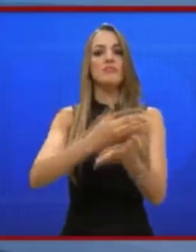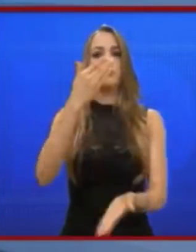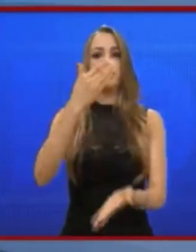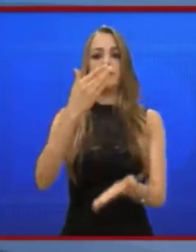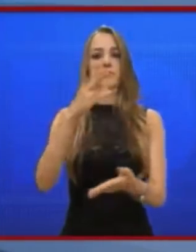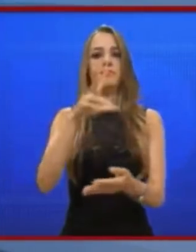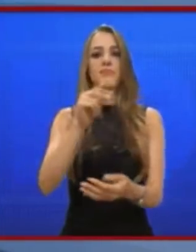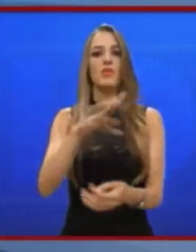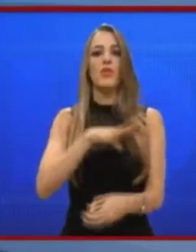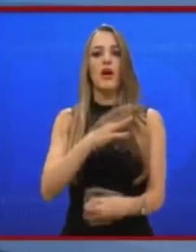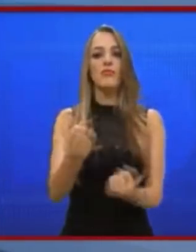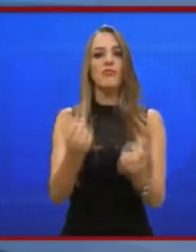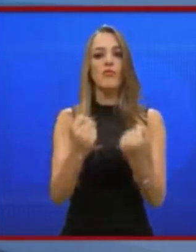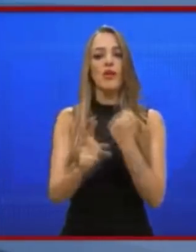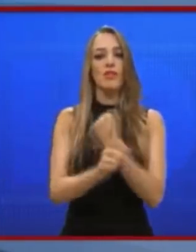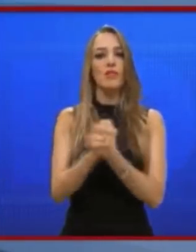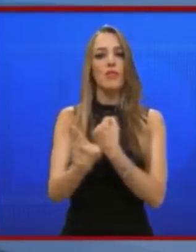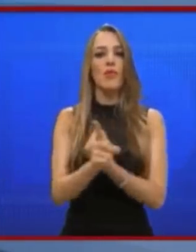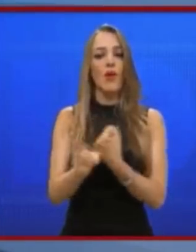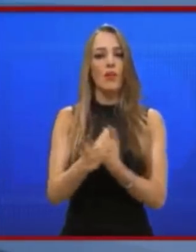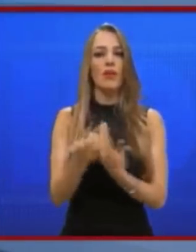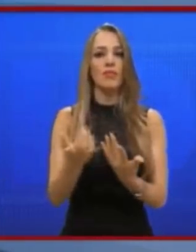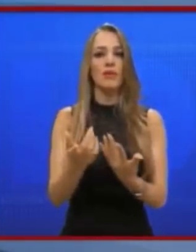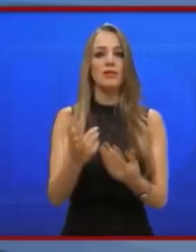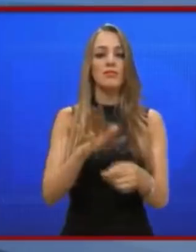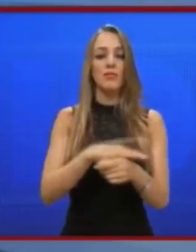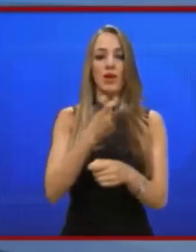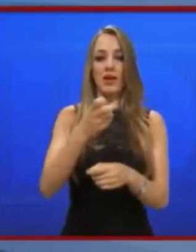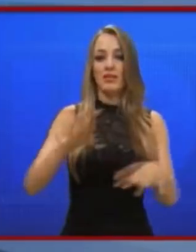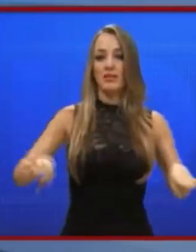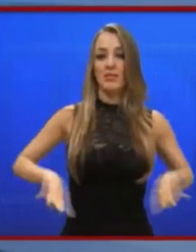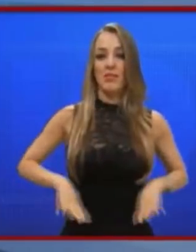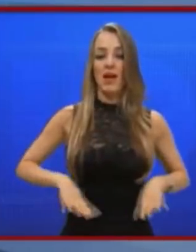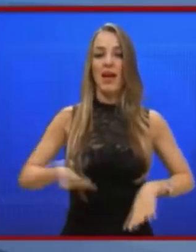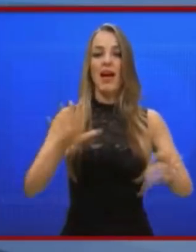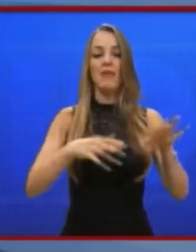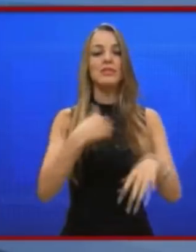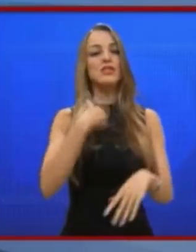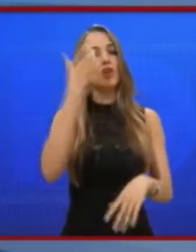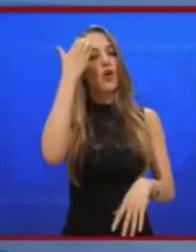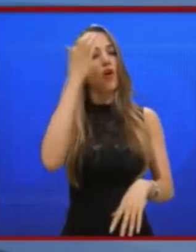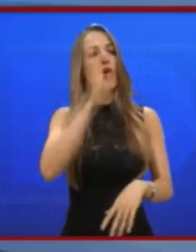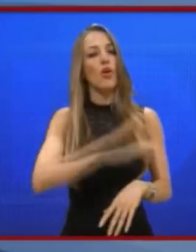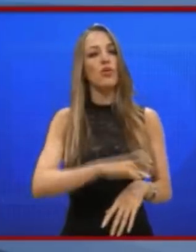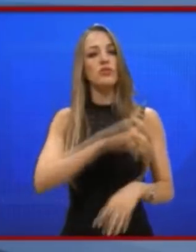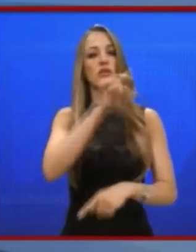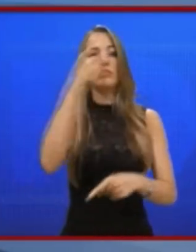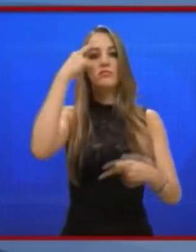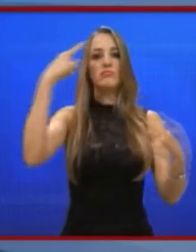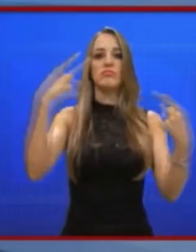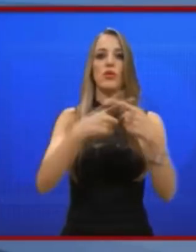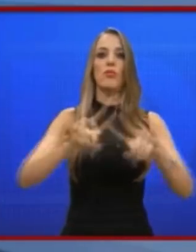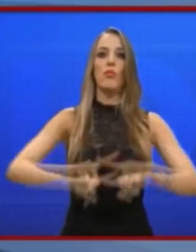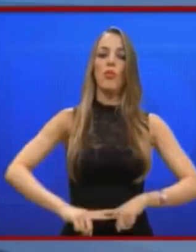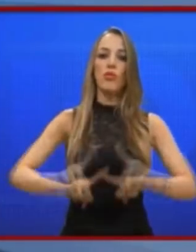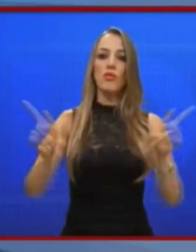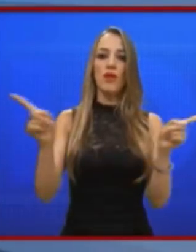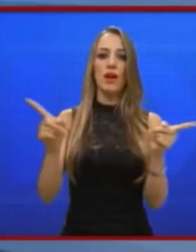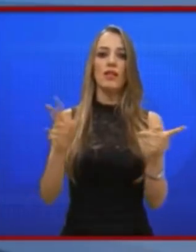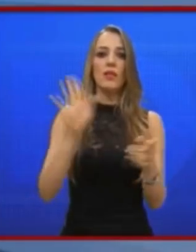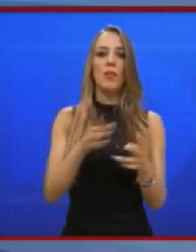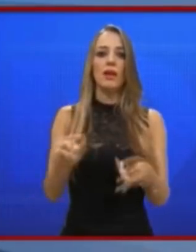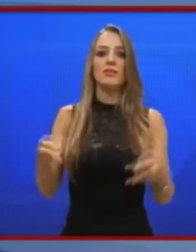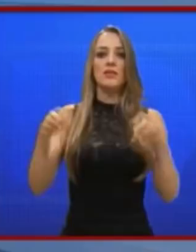tanta bronca que se genera en esas parejas que tú crees que conoces y a la hora de la hora estás